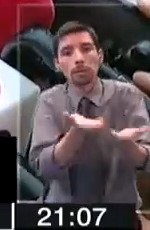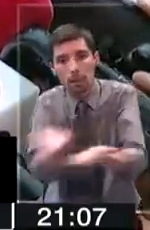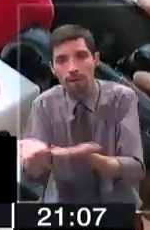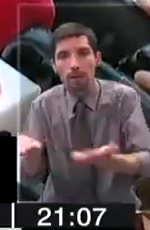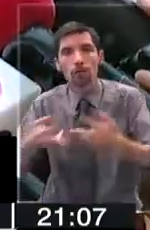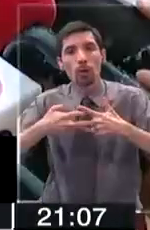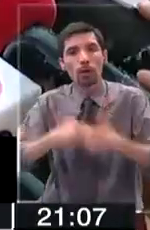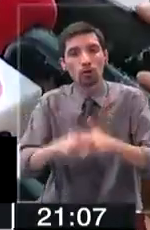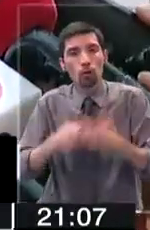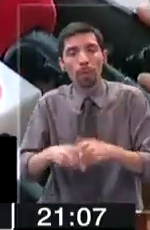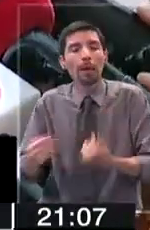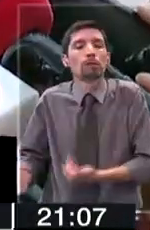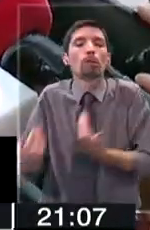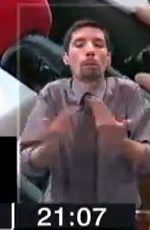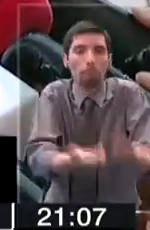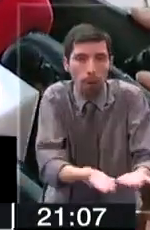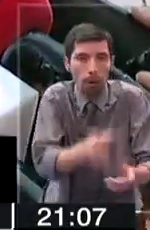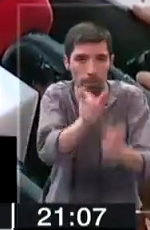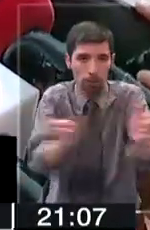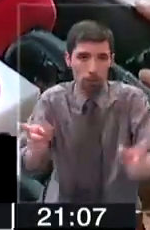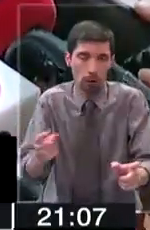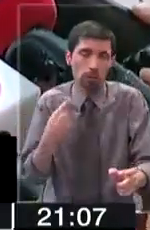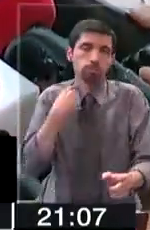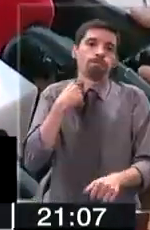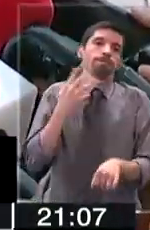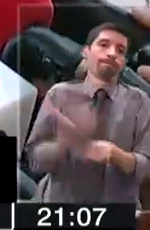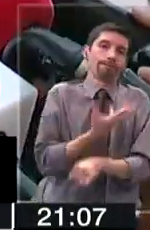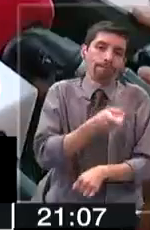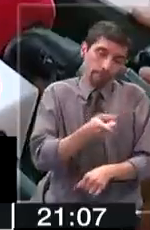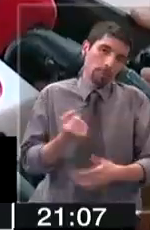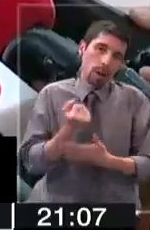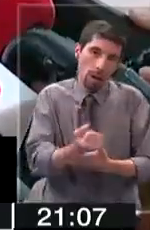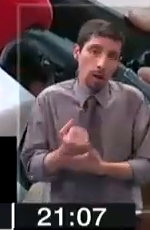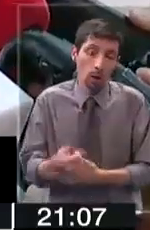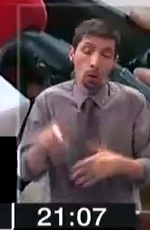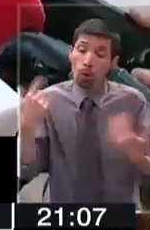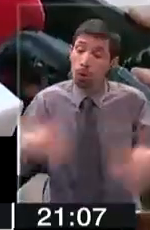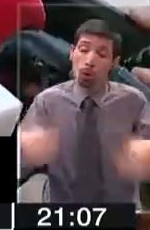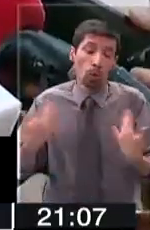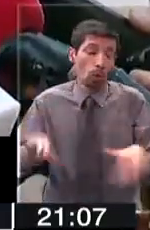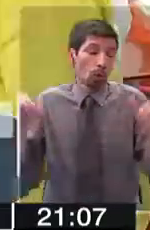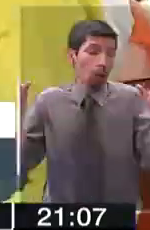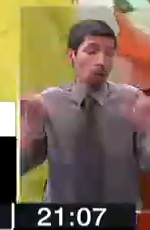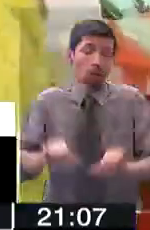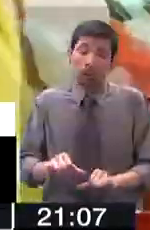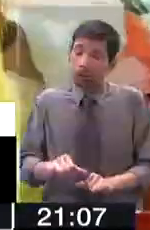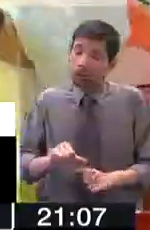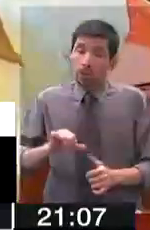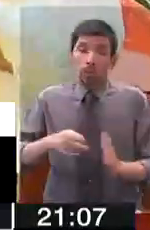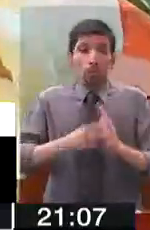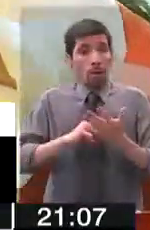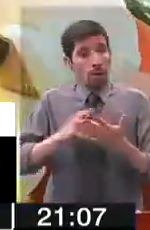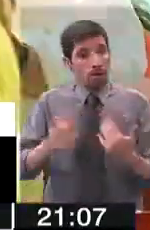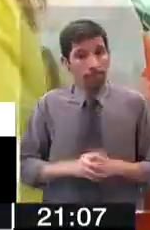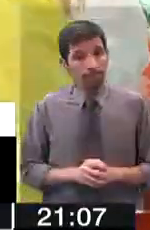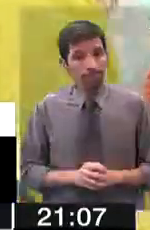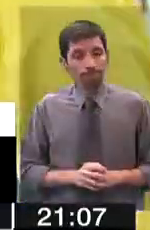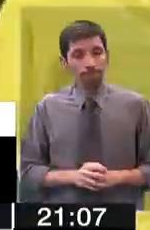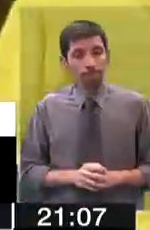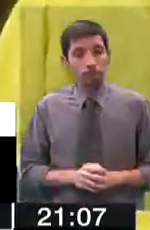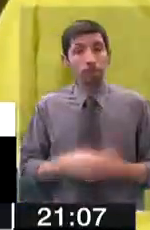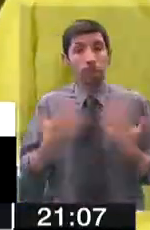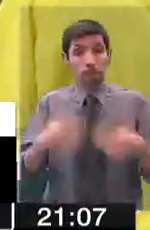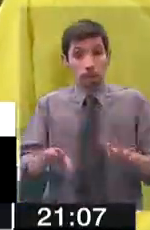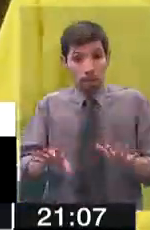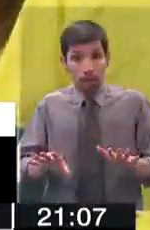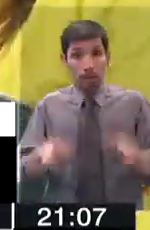están construidos al servicio de los afectados y víctimas de este horroroso desastre natural. Y mientras continúa el despliegue coordinado